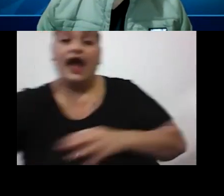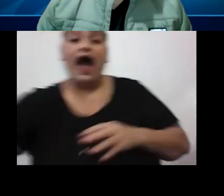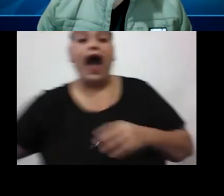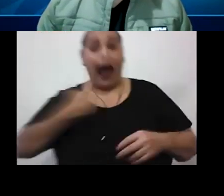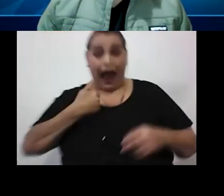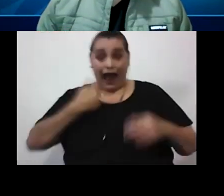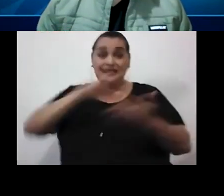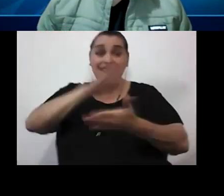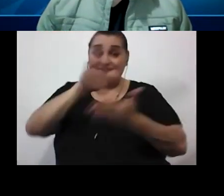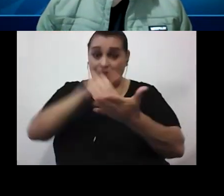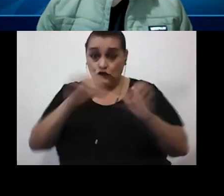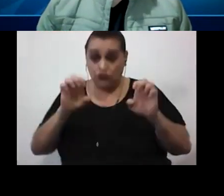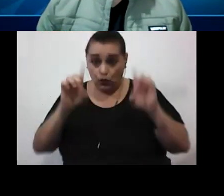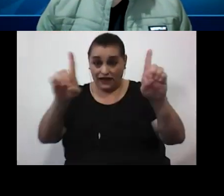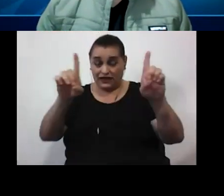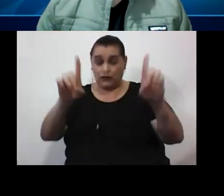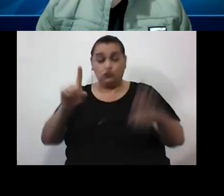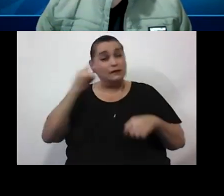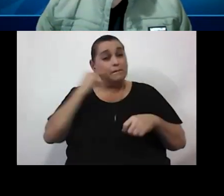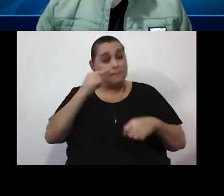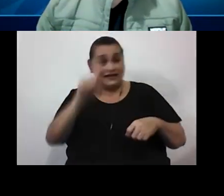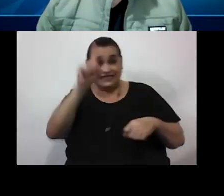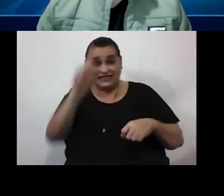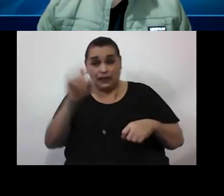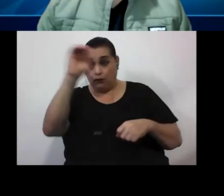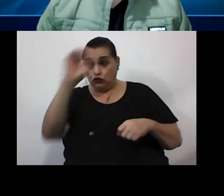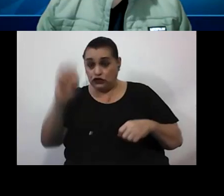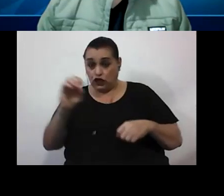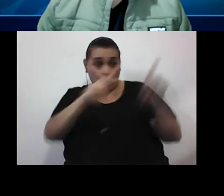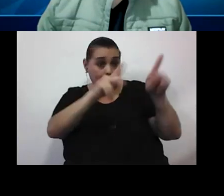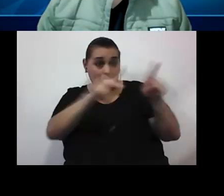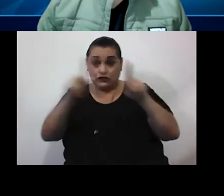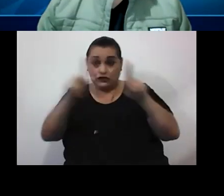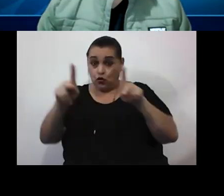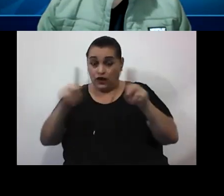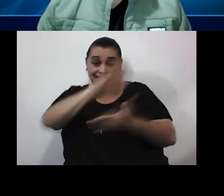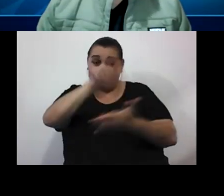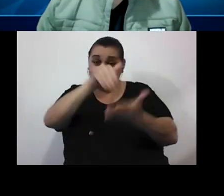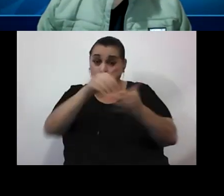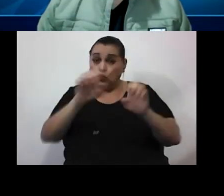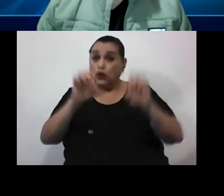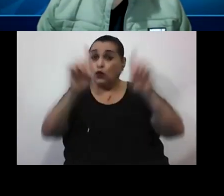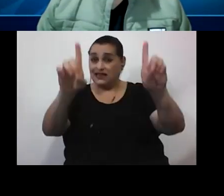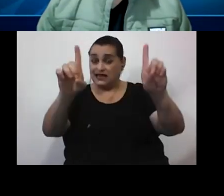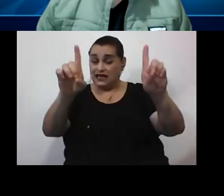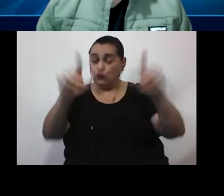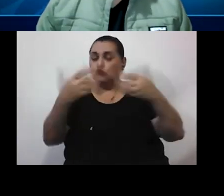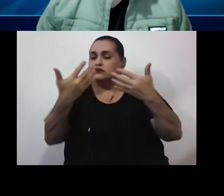decir eso? Que el 100% de las personas de ese centro educativo han sido